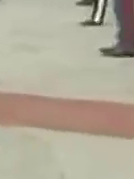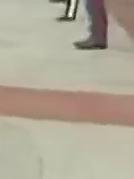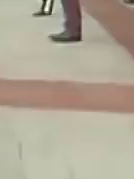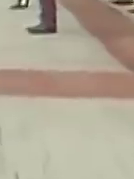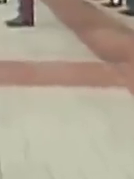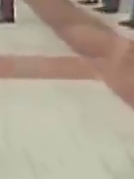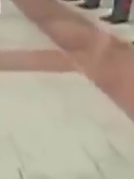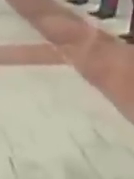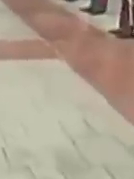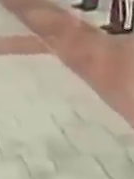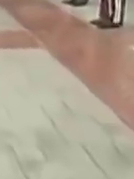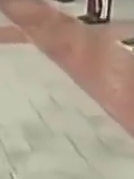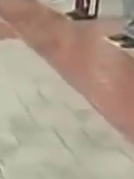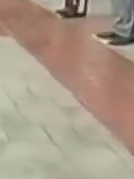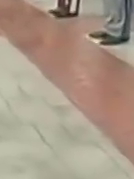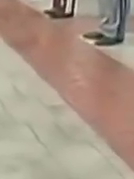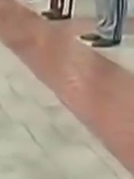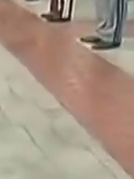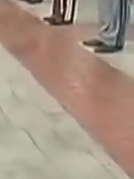ah